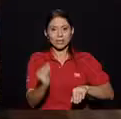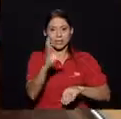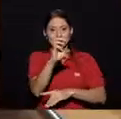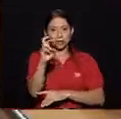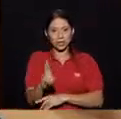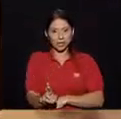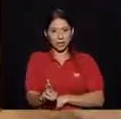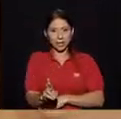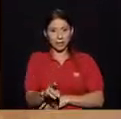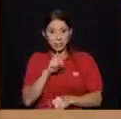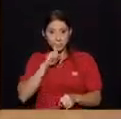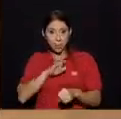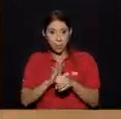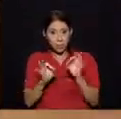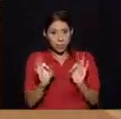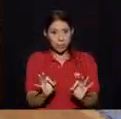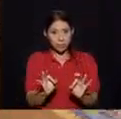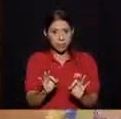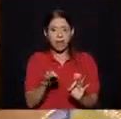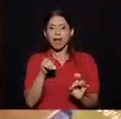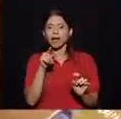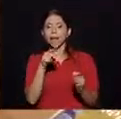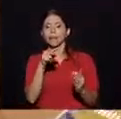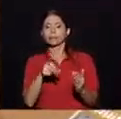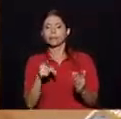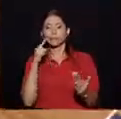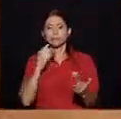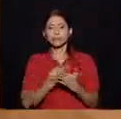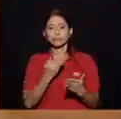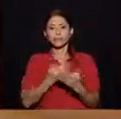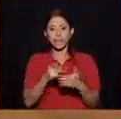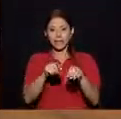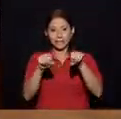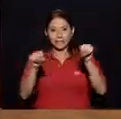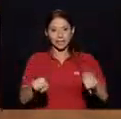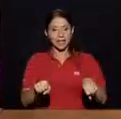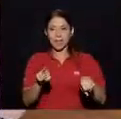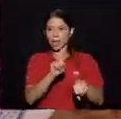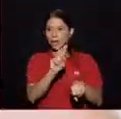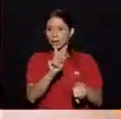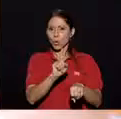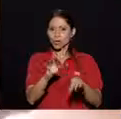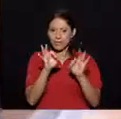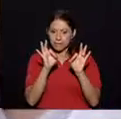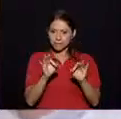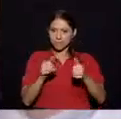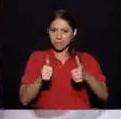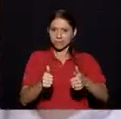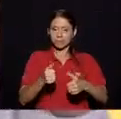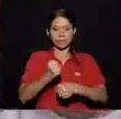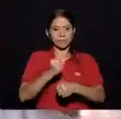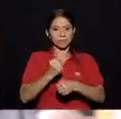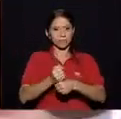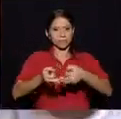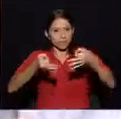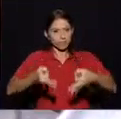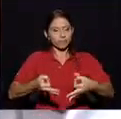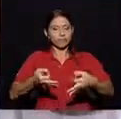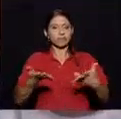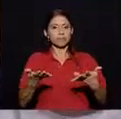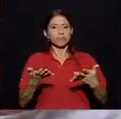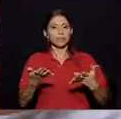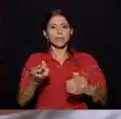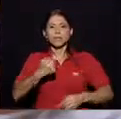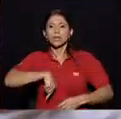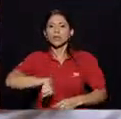exclusivamente con el PANI, lo cual no es cierto. La protección integral tiene que ver con toda la ciudadanía, es una responsabilidad de todos. Que en